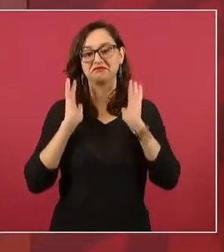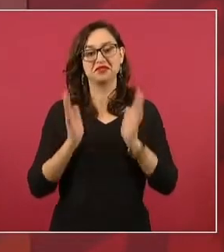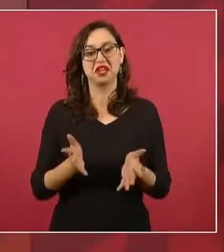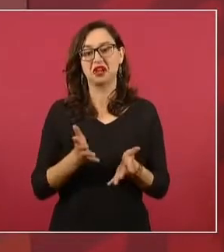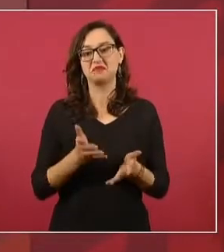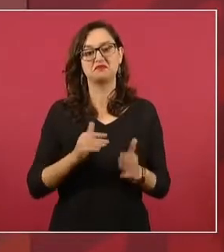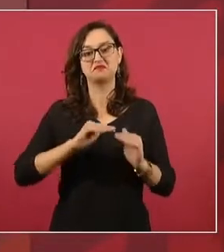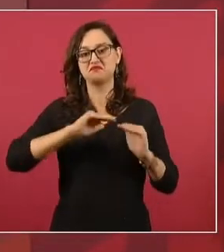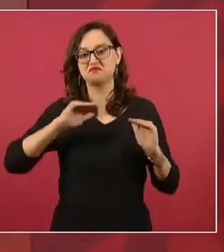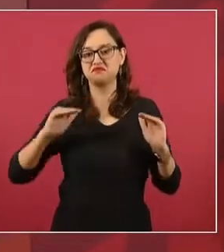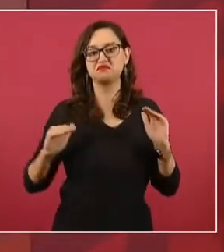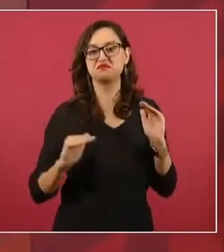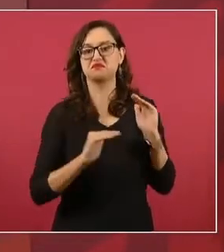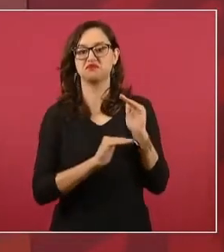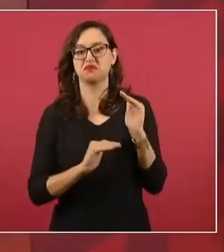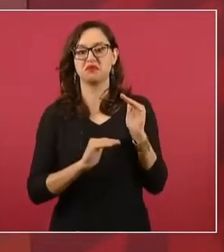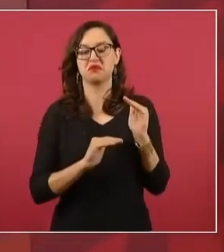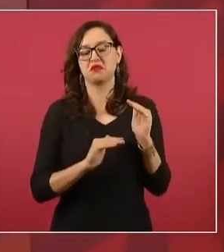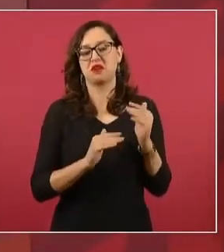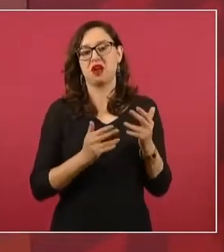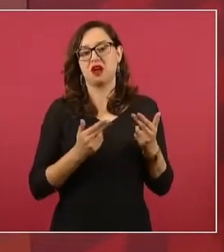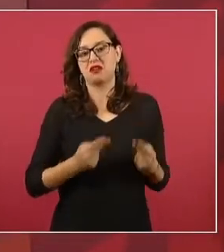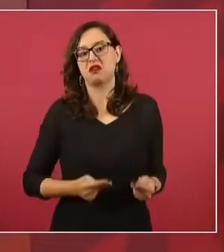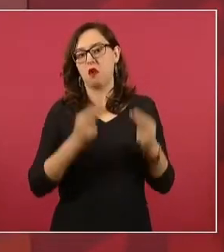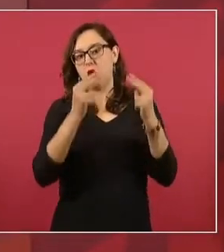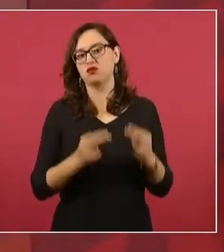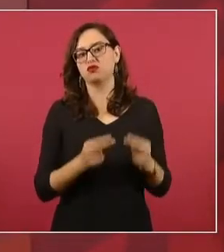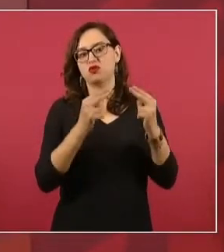del poder económico,